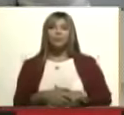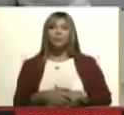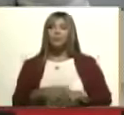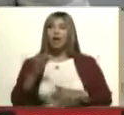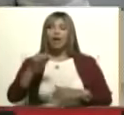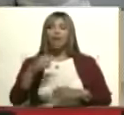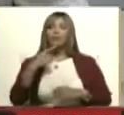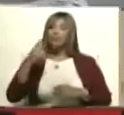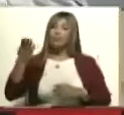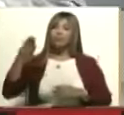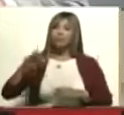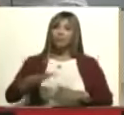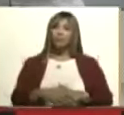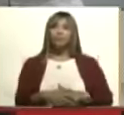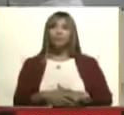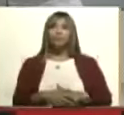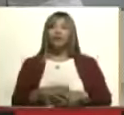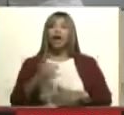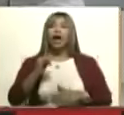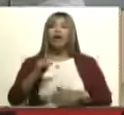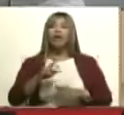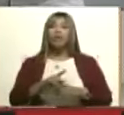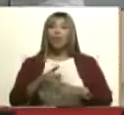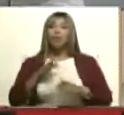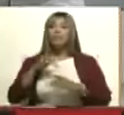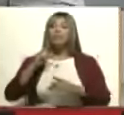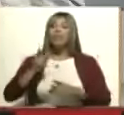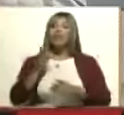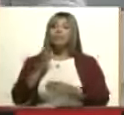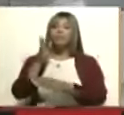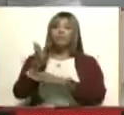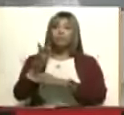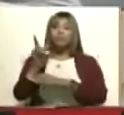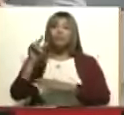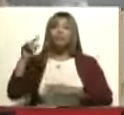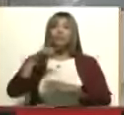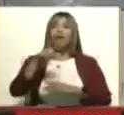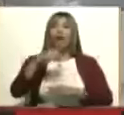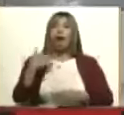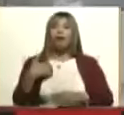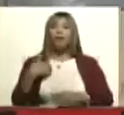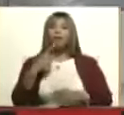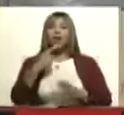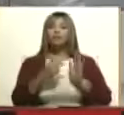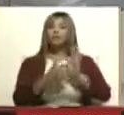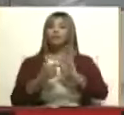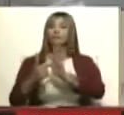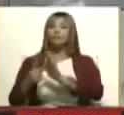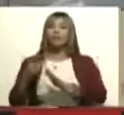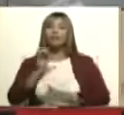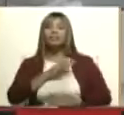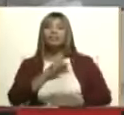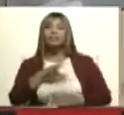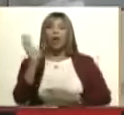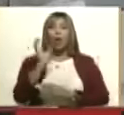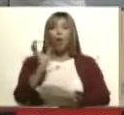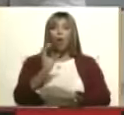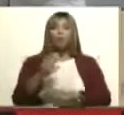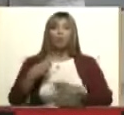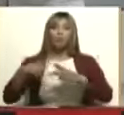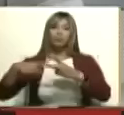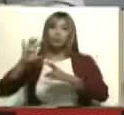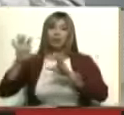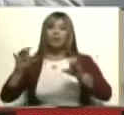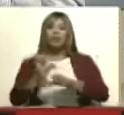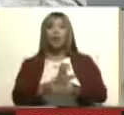al fatídico suceso tenía una gira en Argentina. Él ya se estaba dando a conocer en Argentina, en Chile, en Colombia,